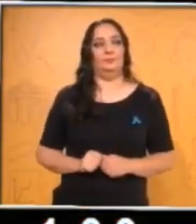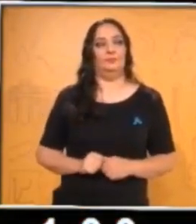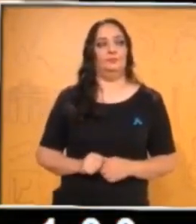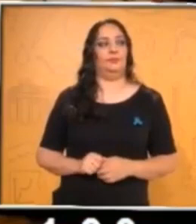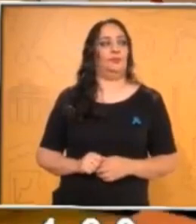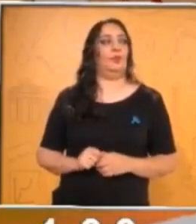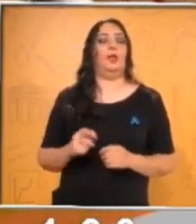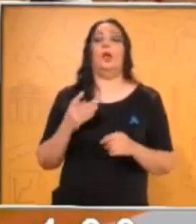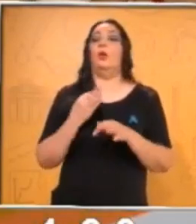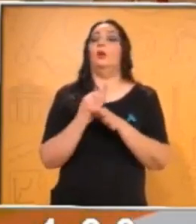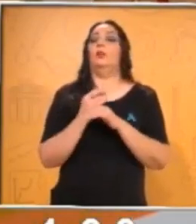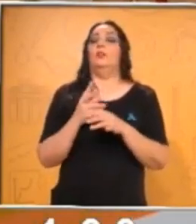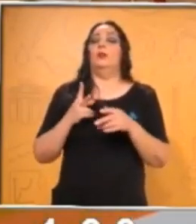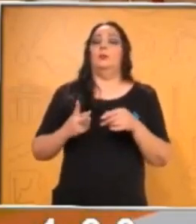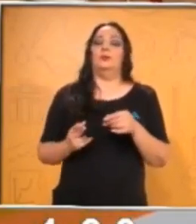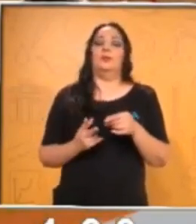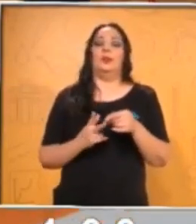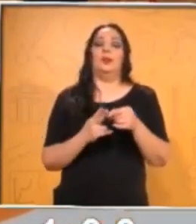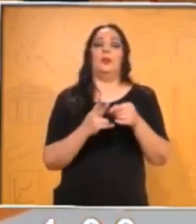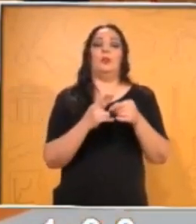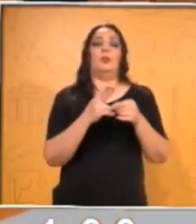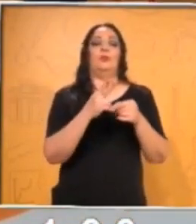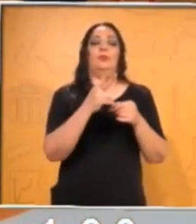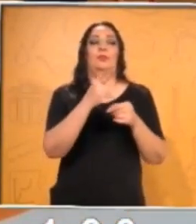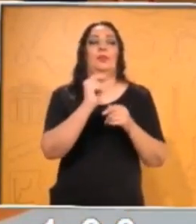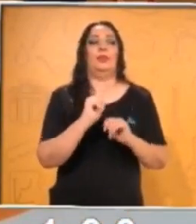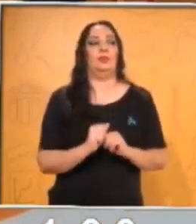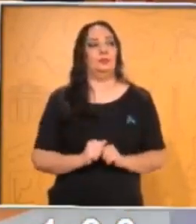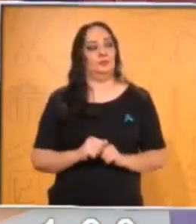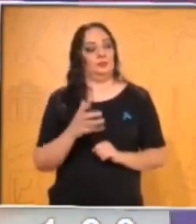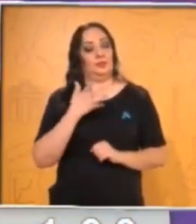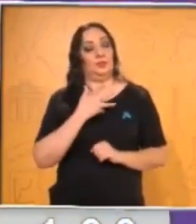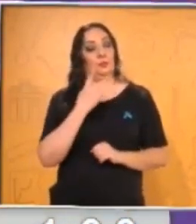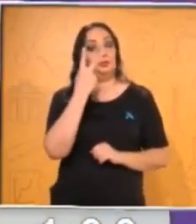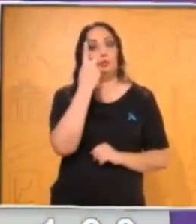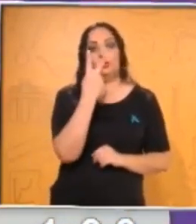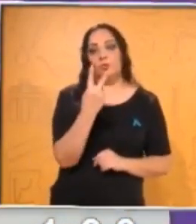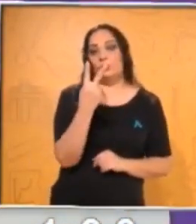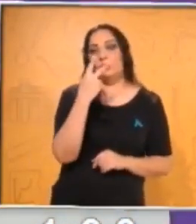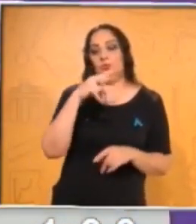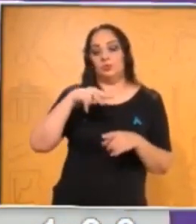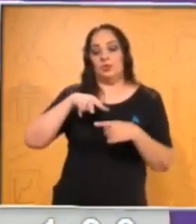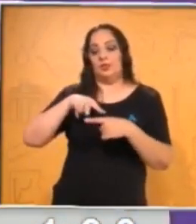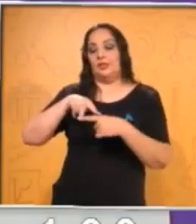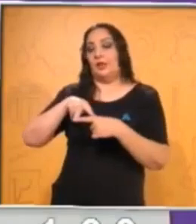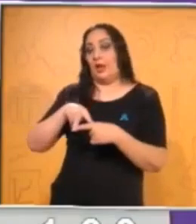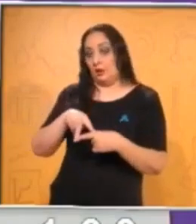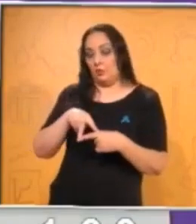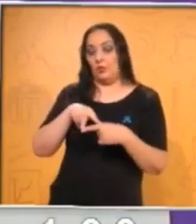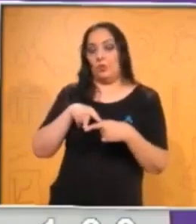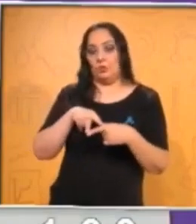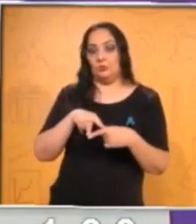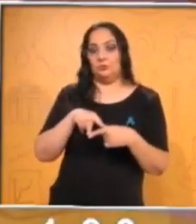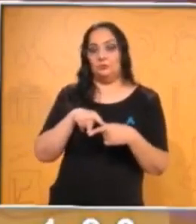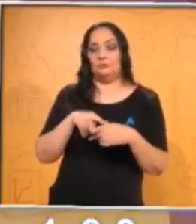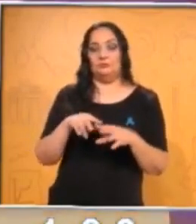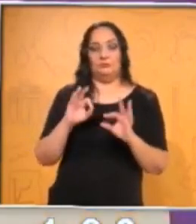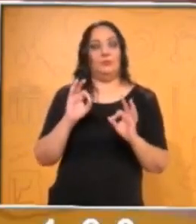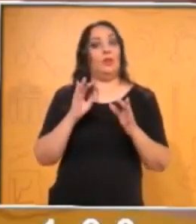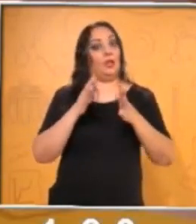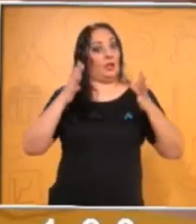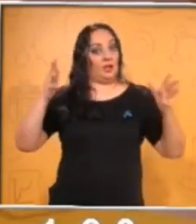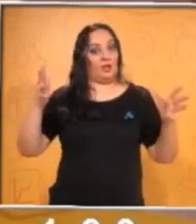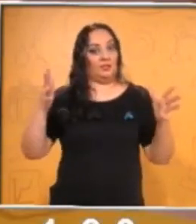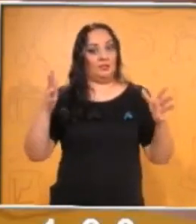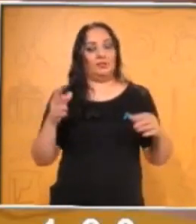lo vamos a recortar. Ok, y nos quedan 2 triángulos grandes, ¿verdad? Sí, nos quedan 2